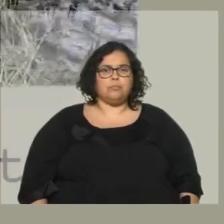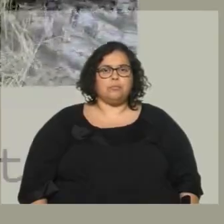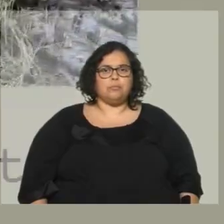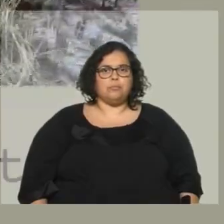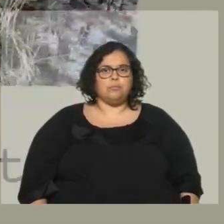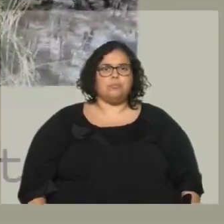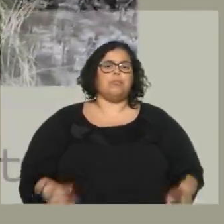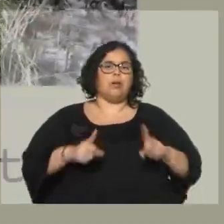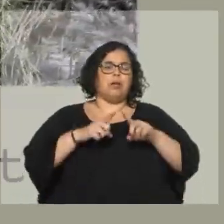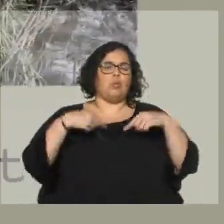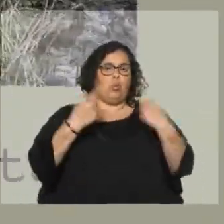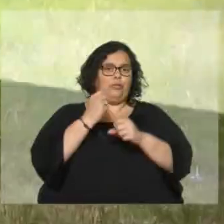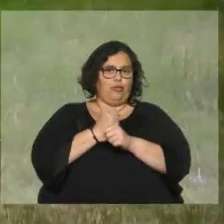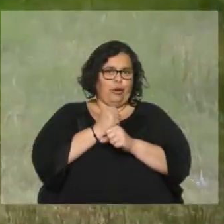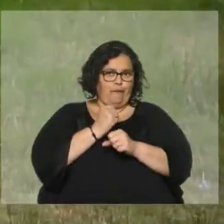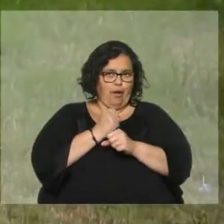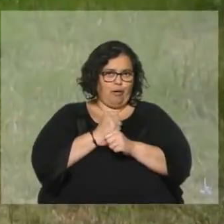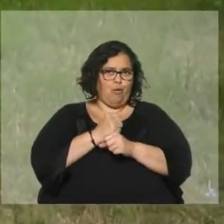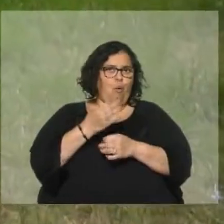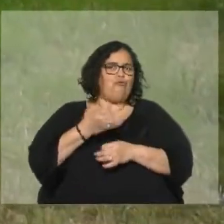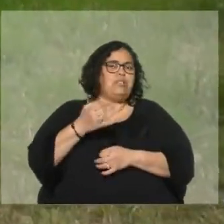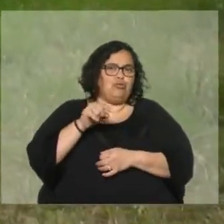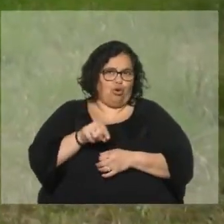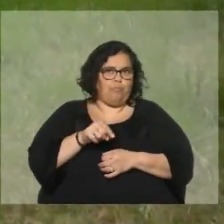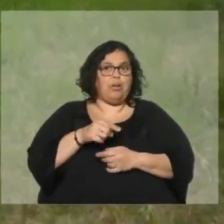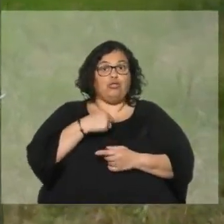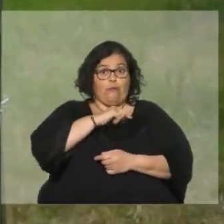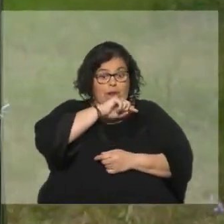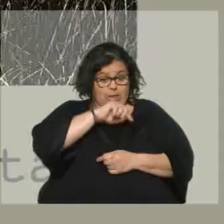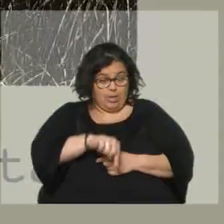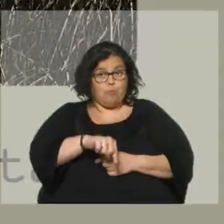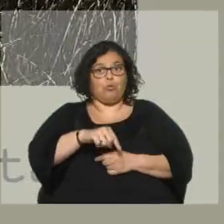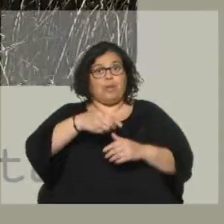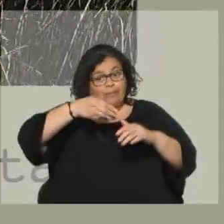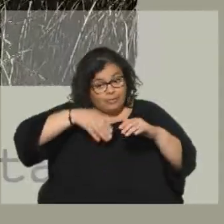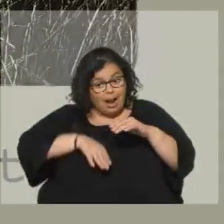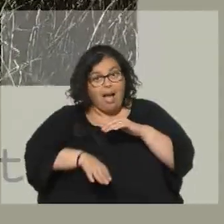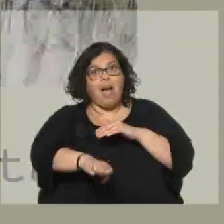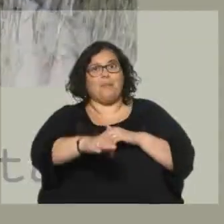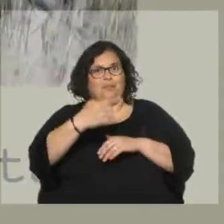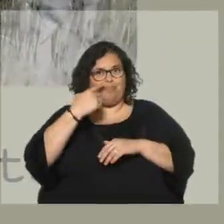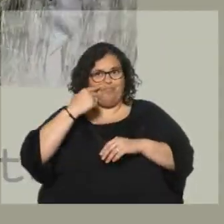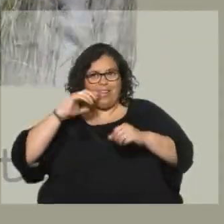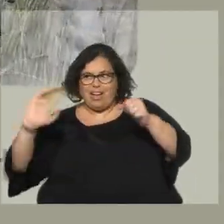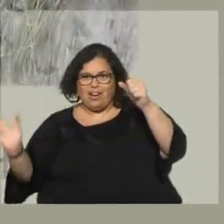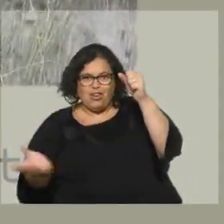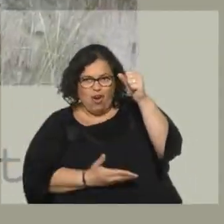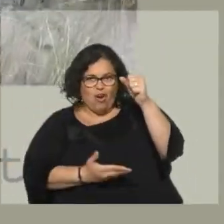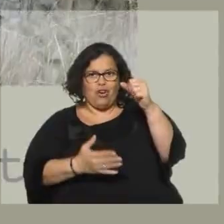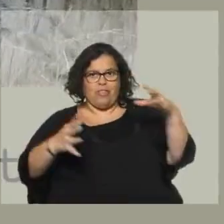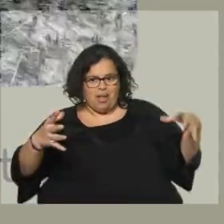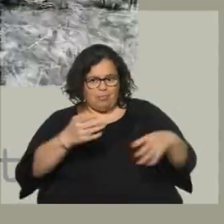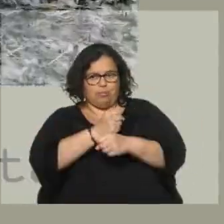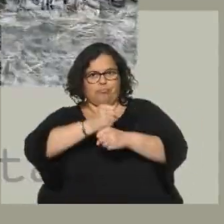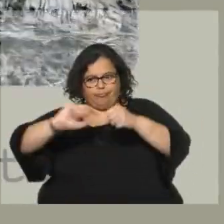El junquero es, nosotros tenemos que venir acá, entramos hacia el río, hacia la costa, cortamos el junco, entramos, cortamos lo